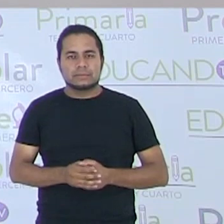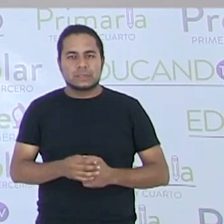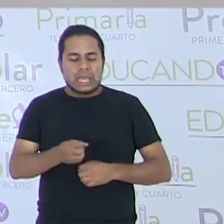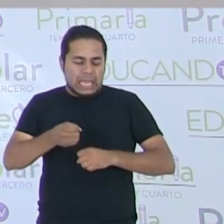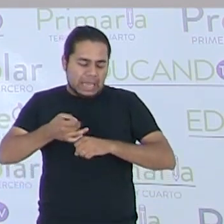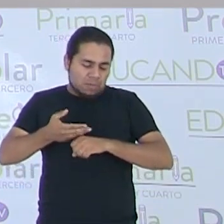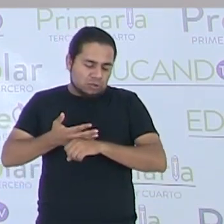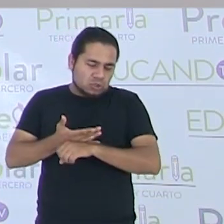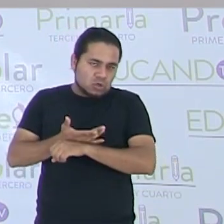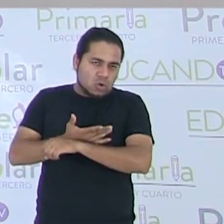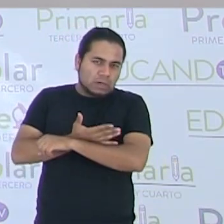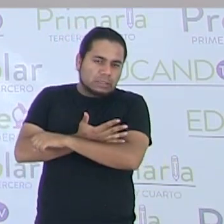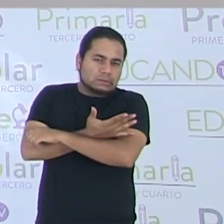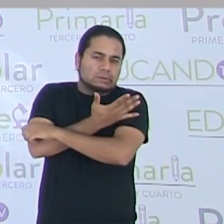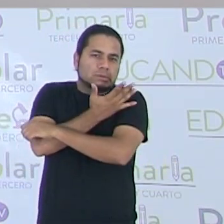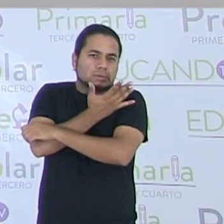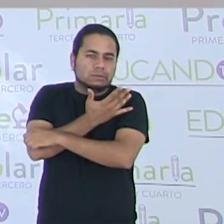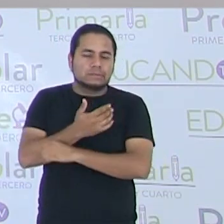emociones